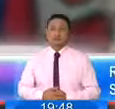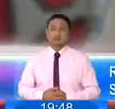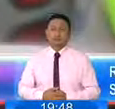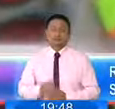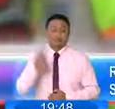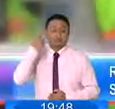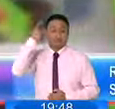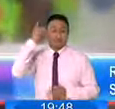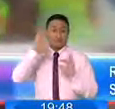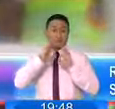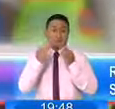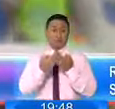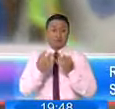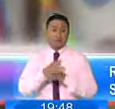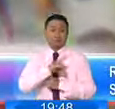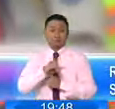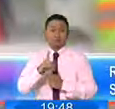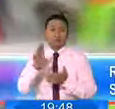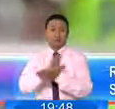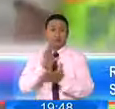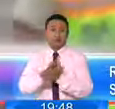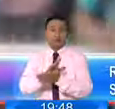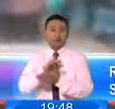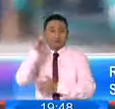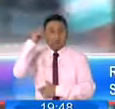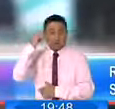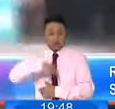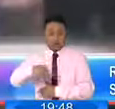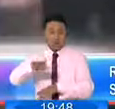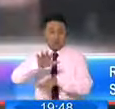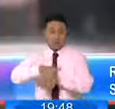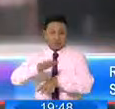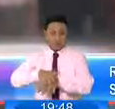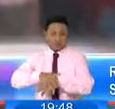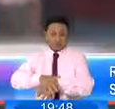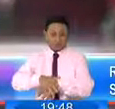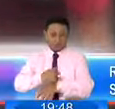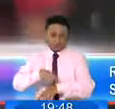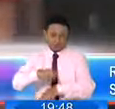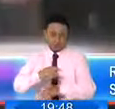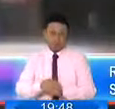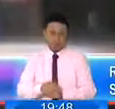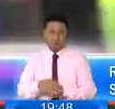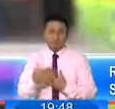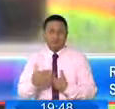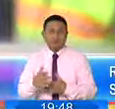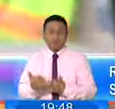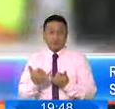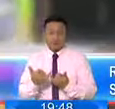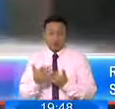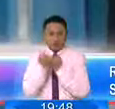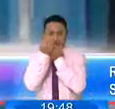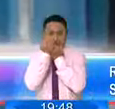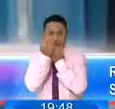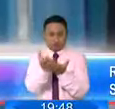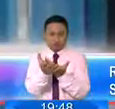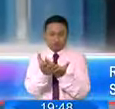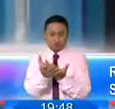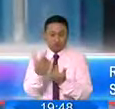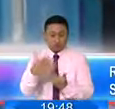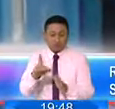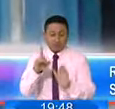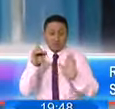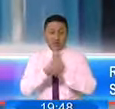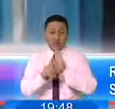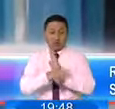Padres de familia de un plantel educativo fiscal de Machala, provincia de El Oro, rompen el silencio y